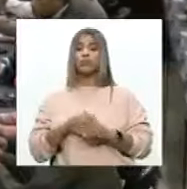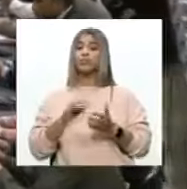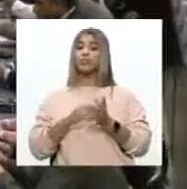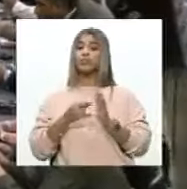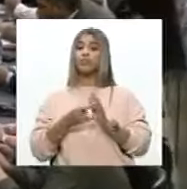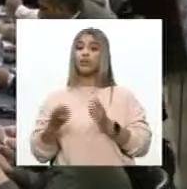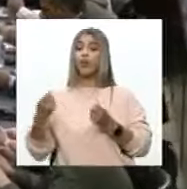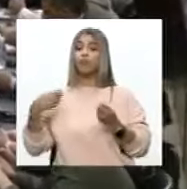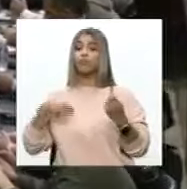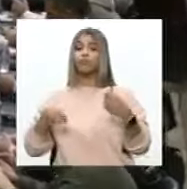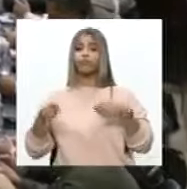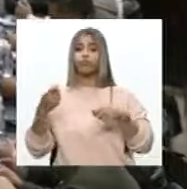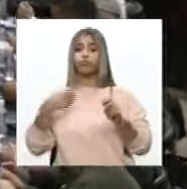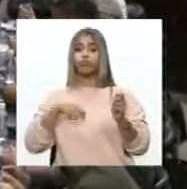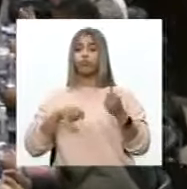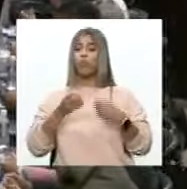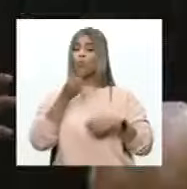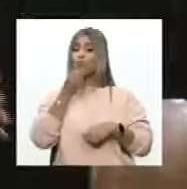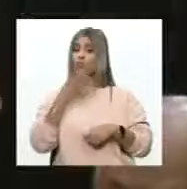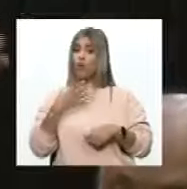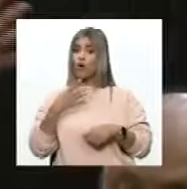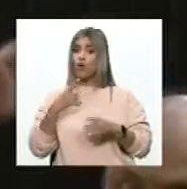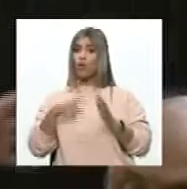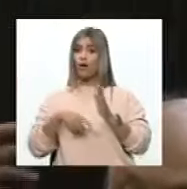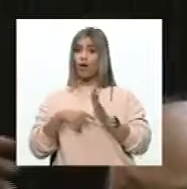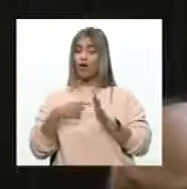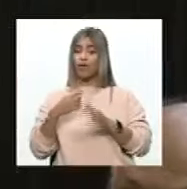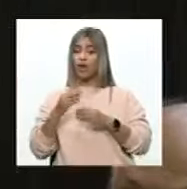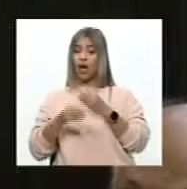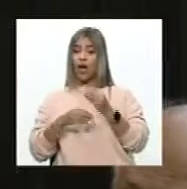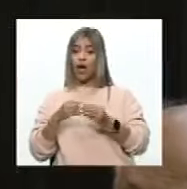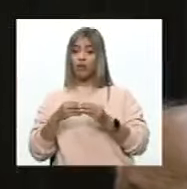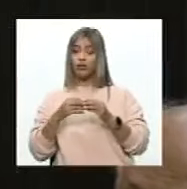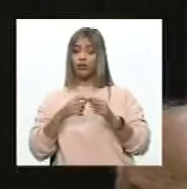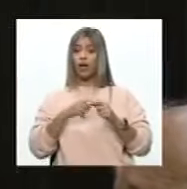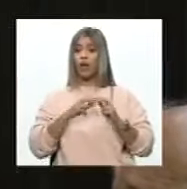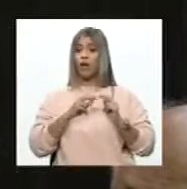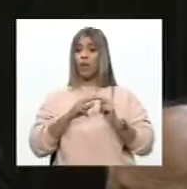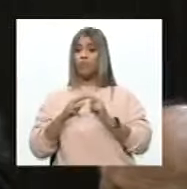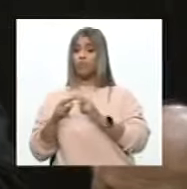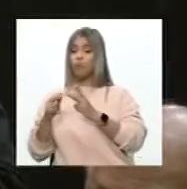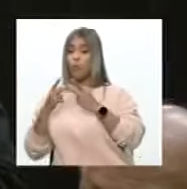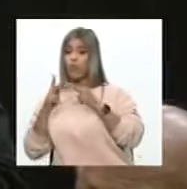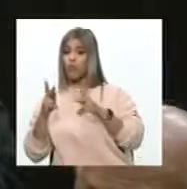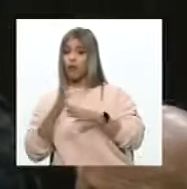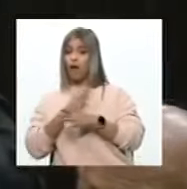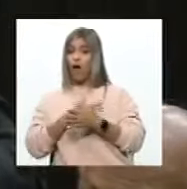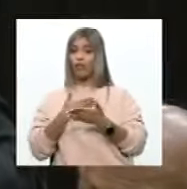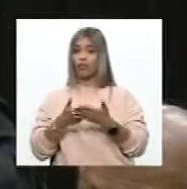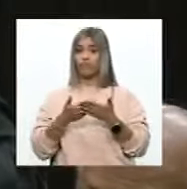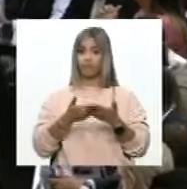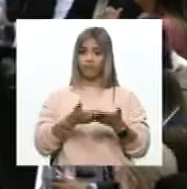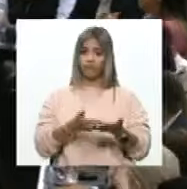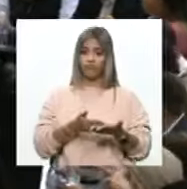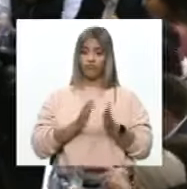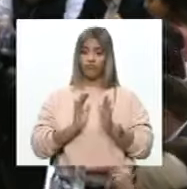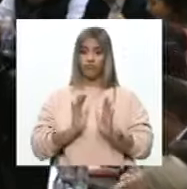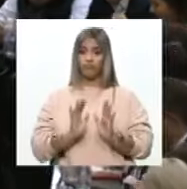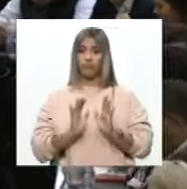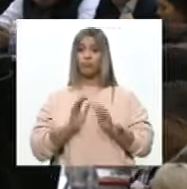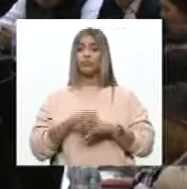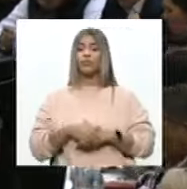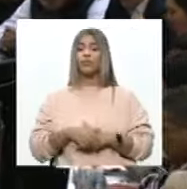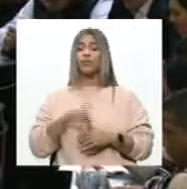significan ingresos extraordinarios una vez que se realicen las operaciones de crédito público que se han planteado. Y si bien